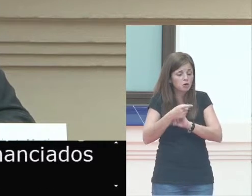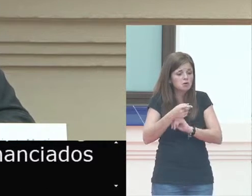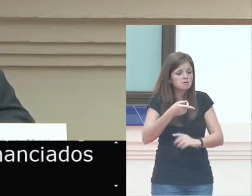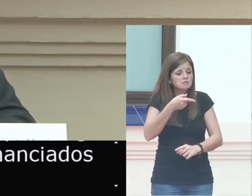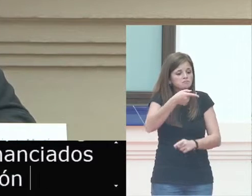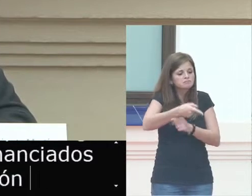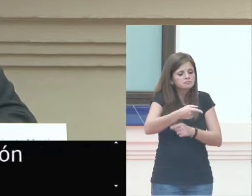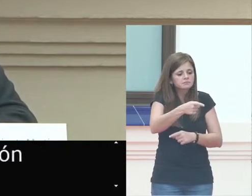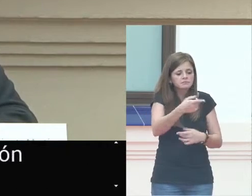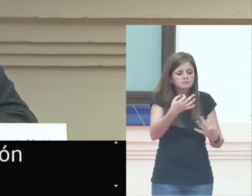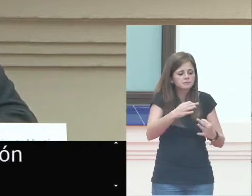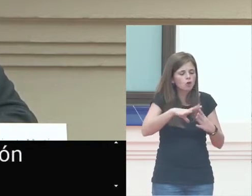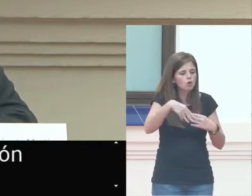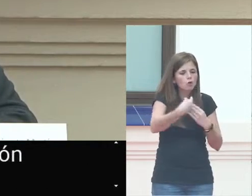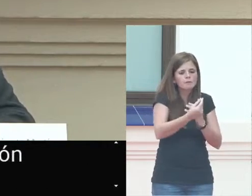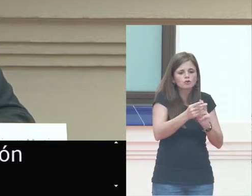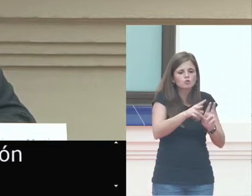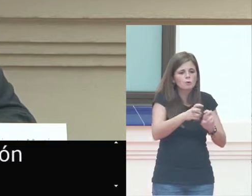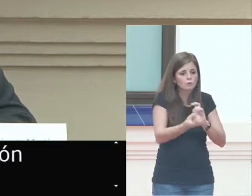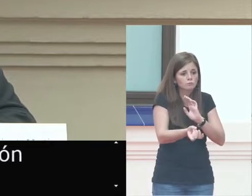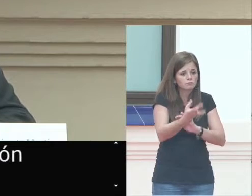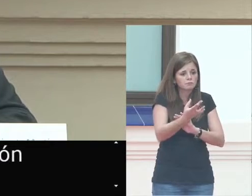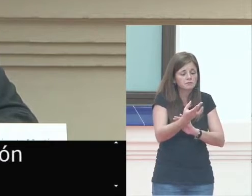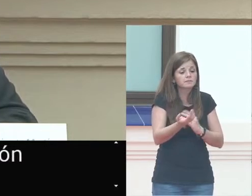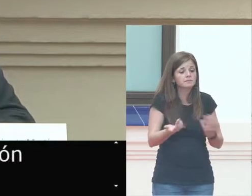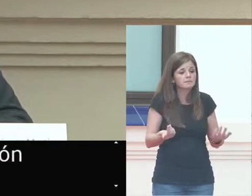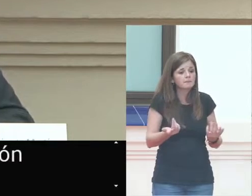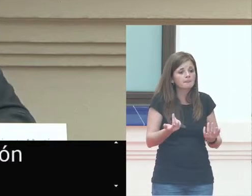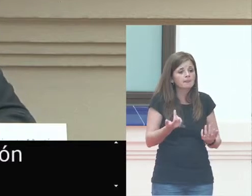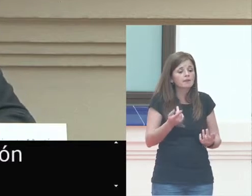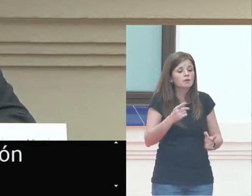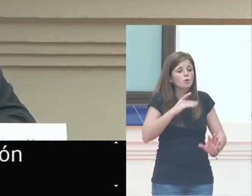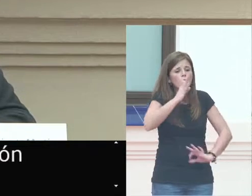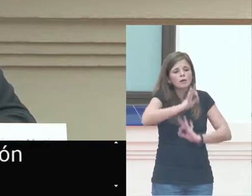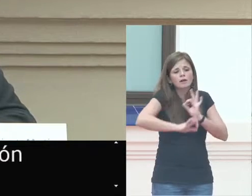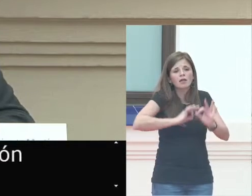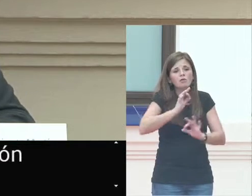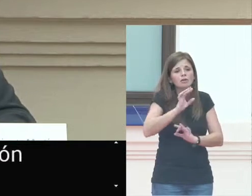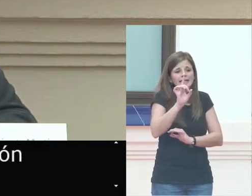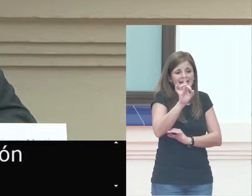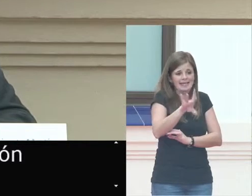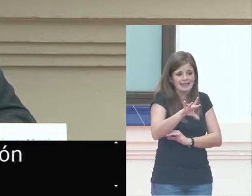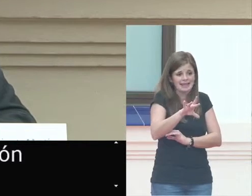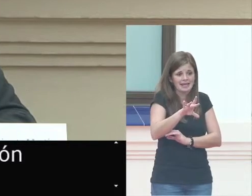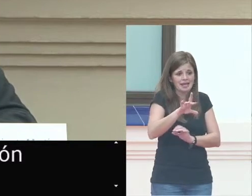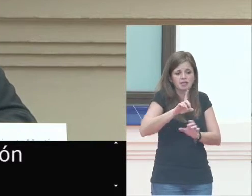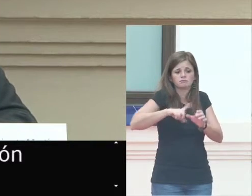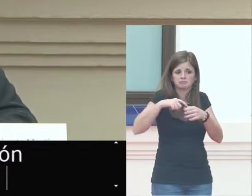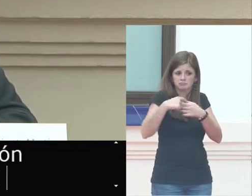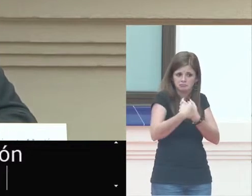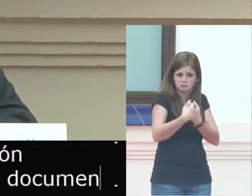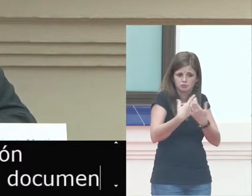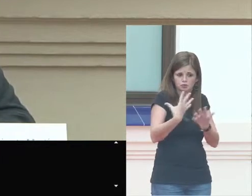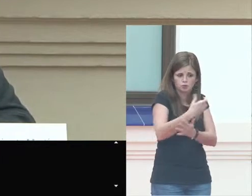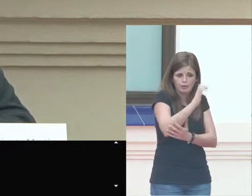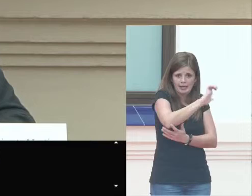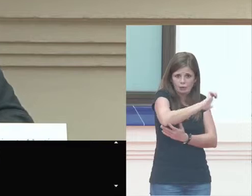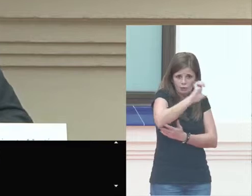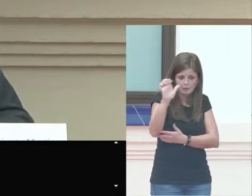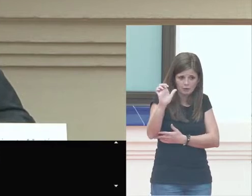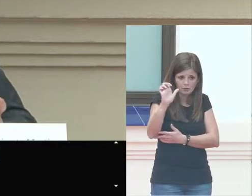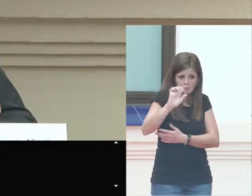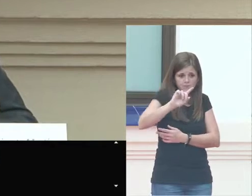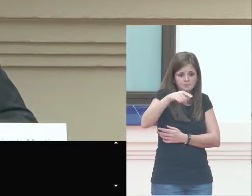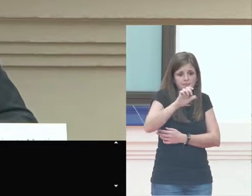este documento. Se involucraron 15 organismos de normalización europeos y luego por parte de